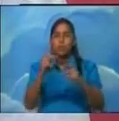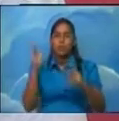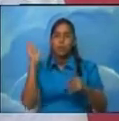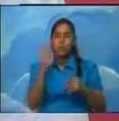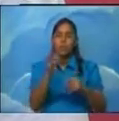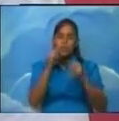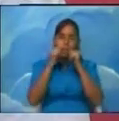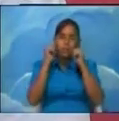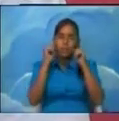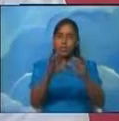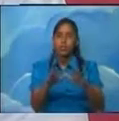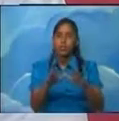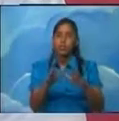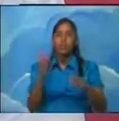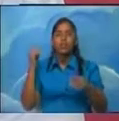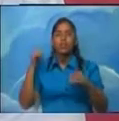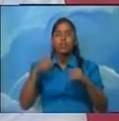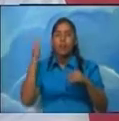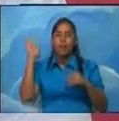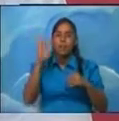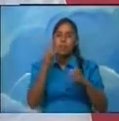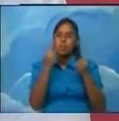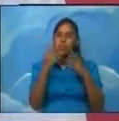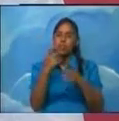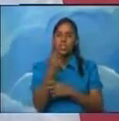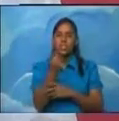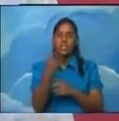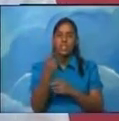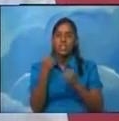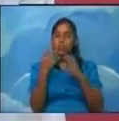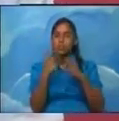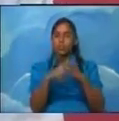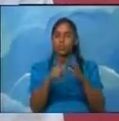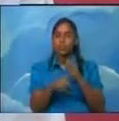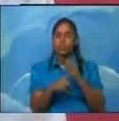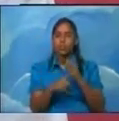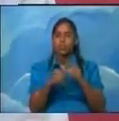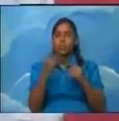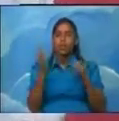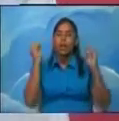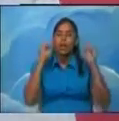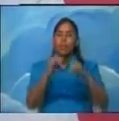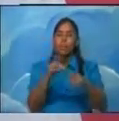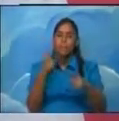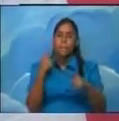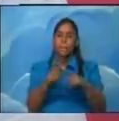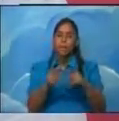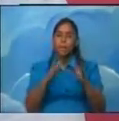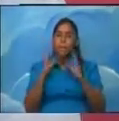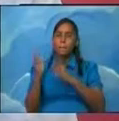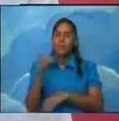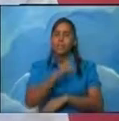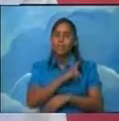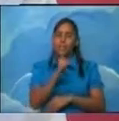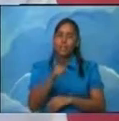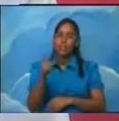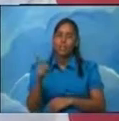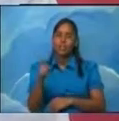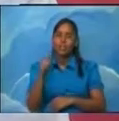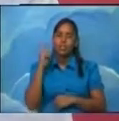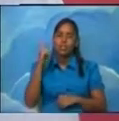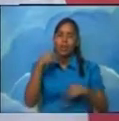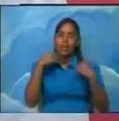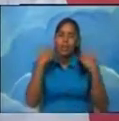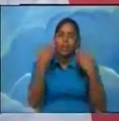venir bendición, iban a venir muchas riquezas, muchas cosas iban a obtener. Pero aparte de eso, Él